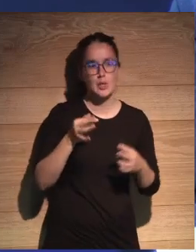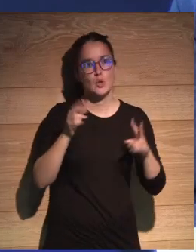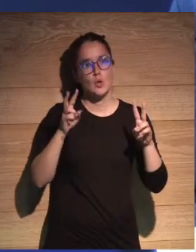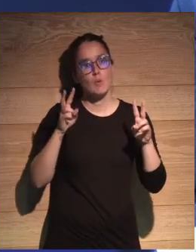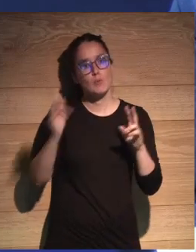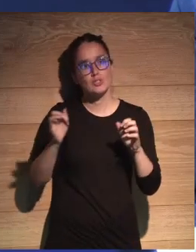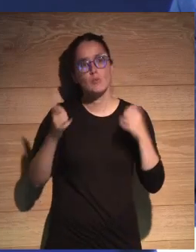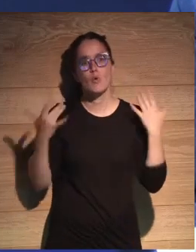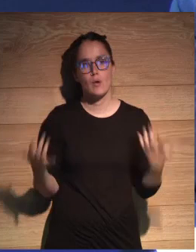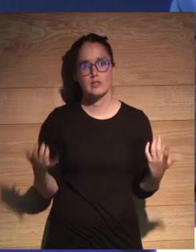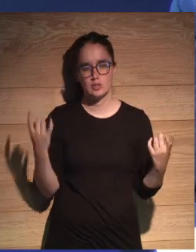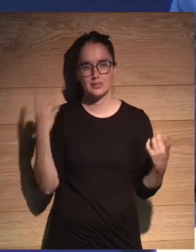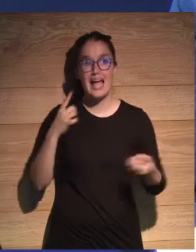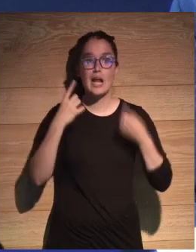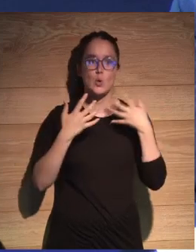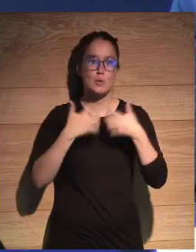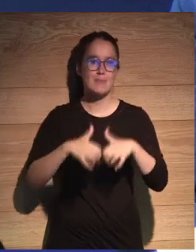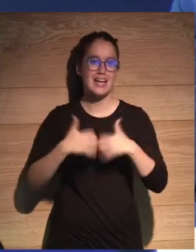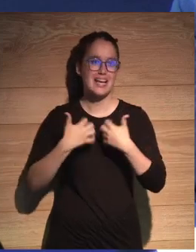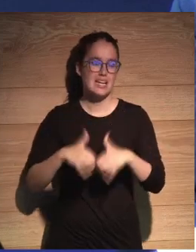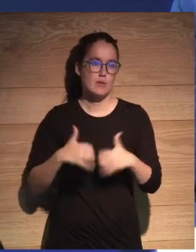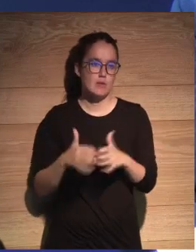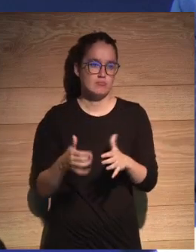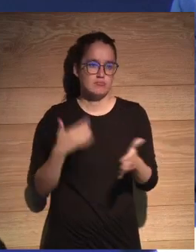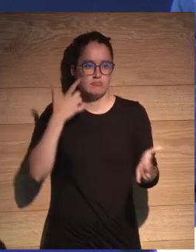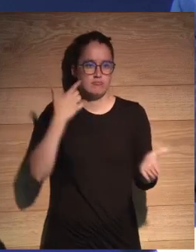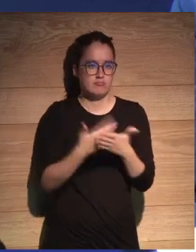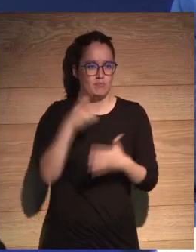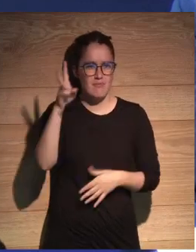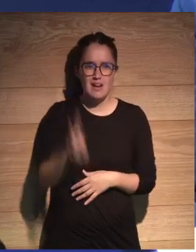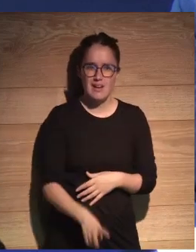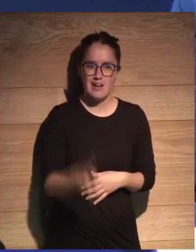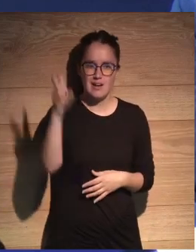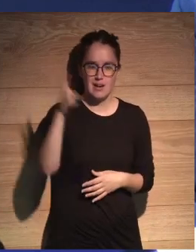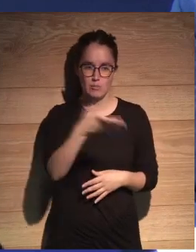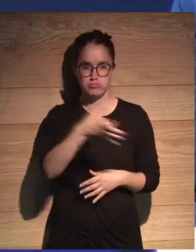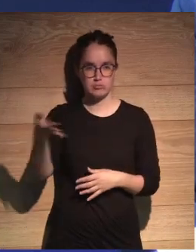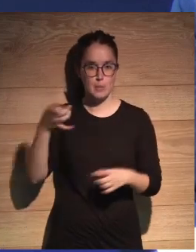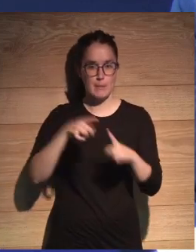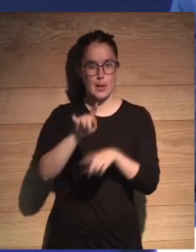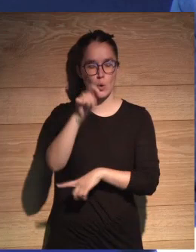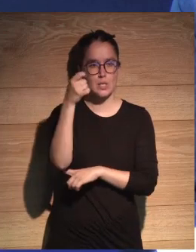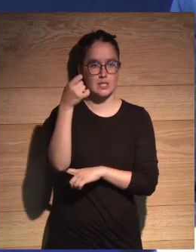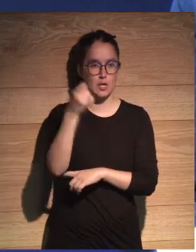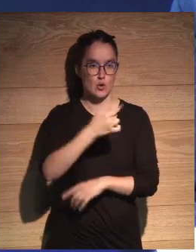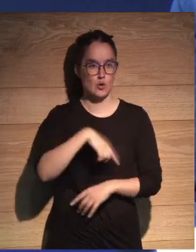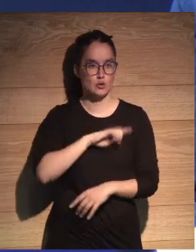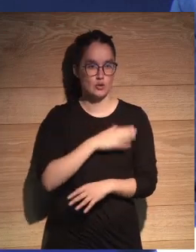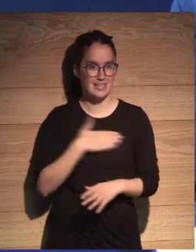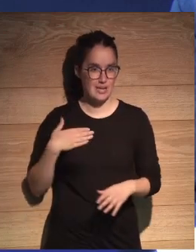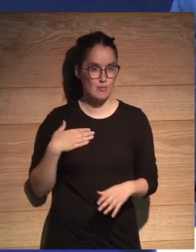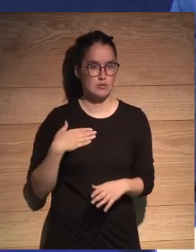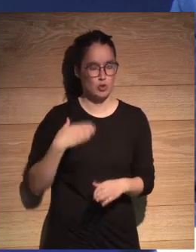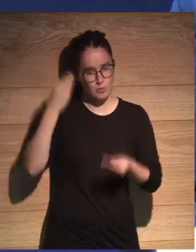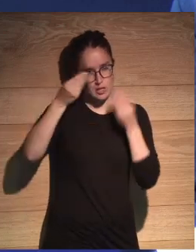de que hay ciertos mecanismos que se están demostrando útiles y efectivos para conseguir lo que queremos conseguir. Yo